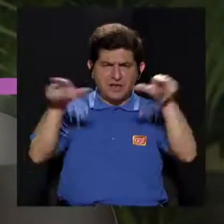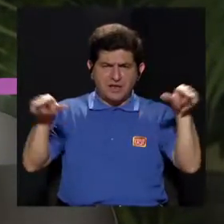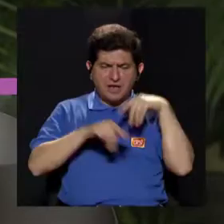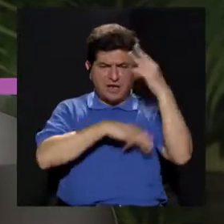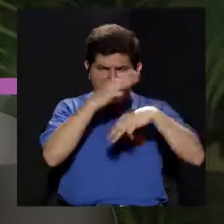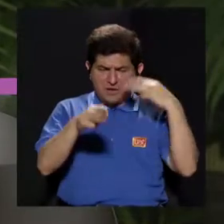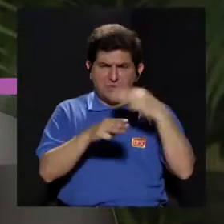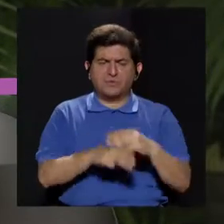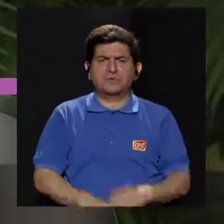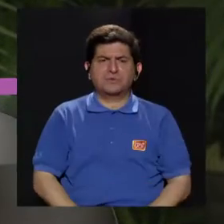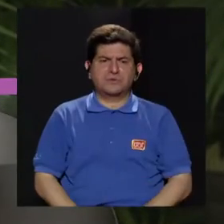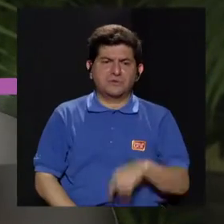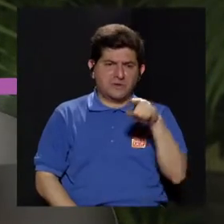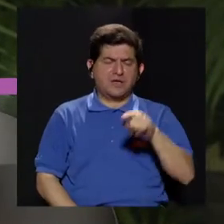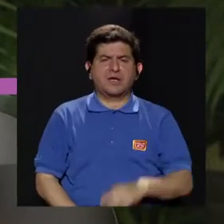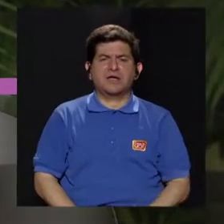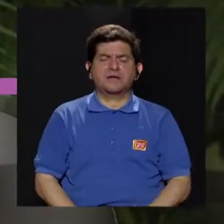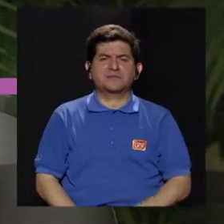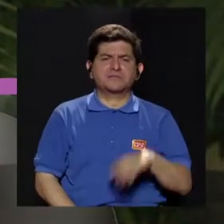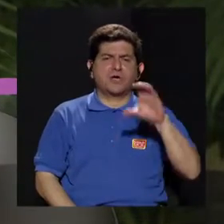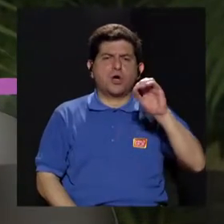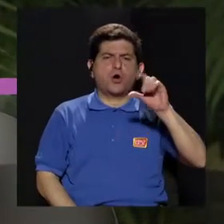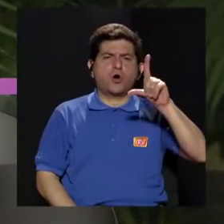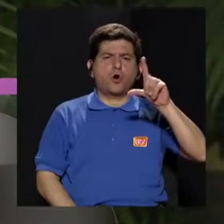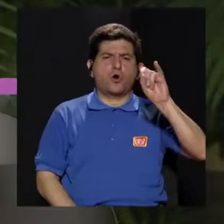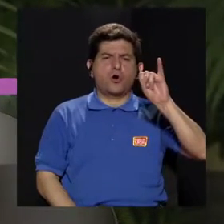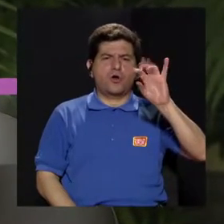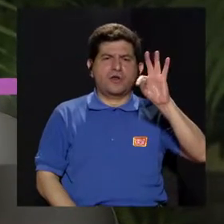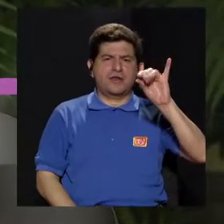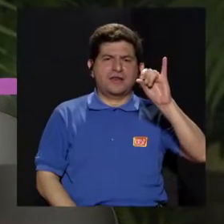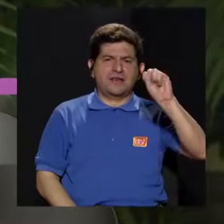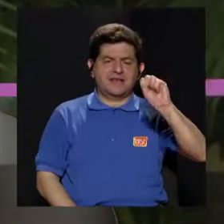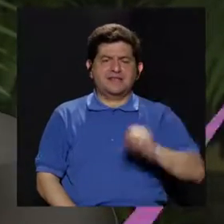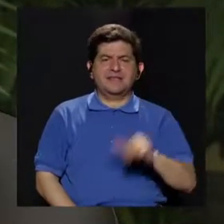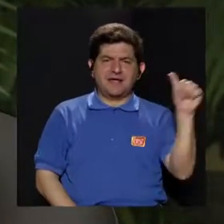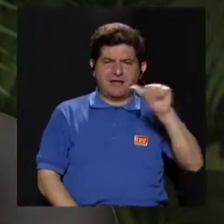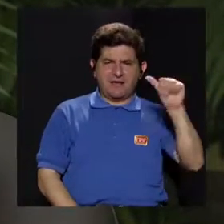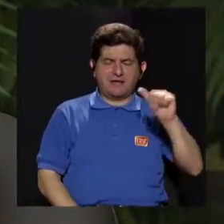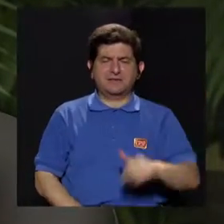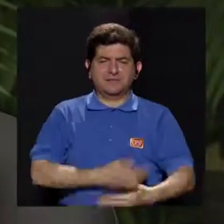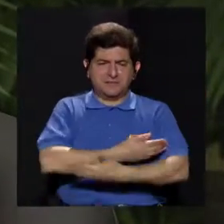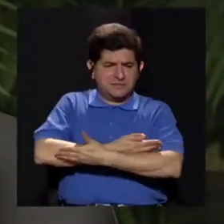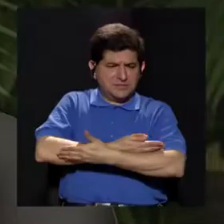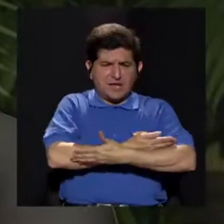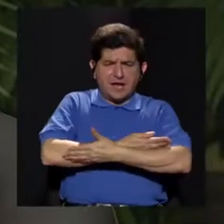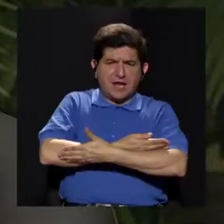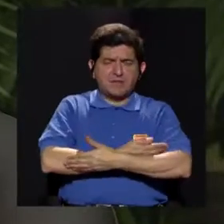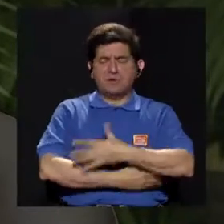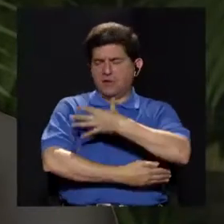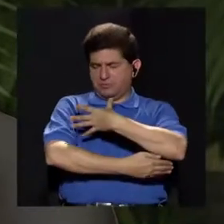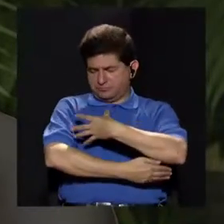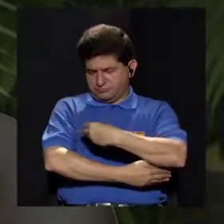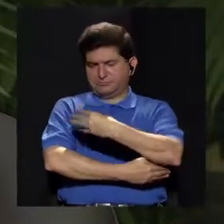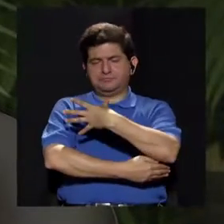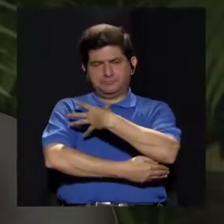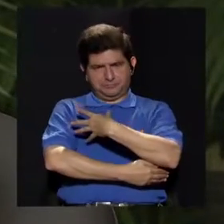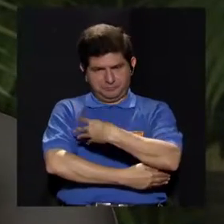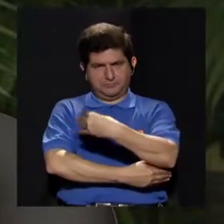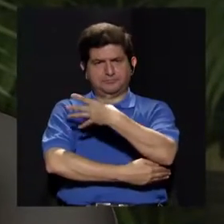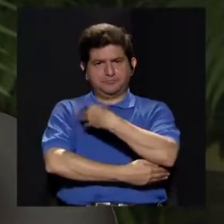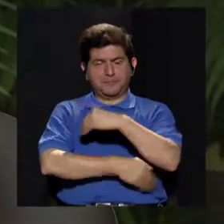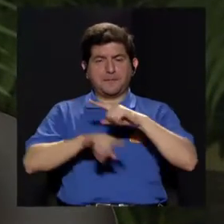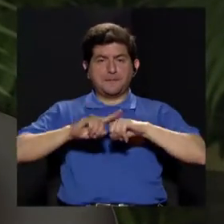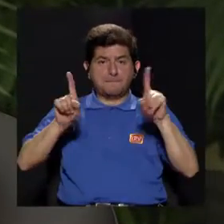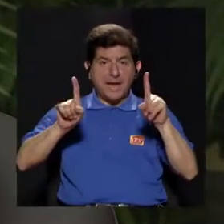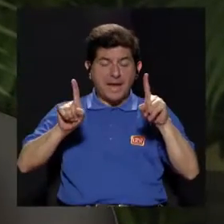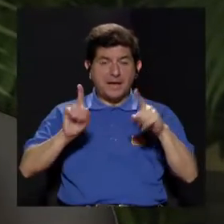es la forma que se llama colitis alérgica. Uh-huh. Y esto es que el bebé, aún estando amamantado,